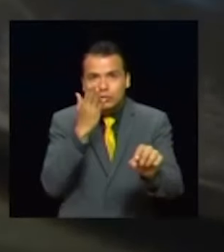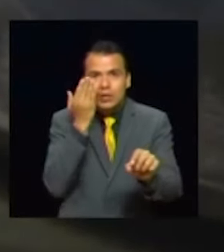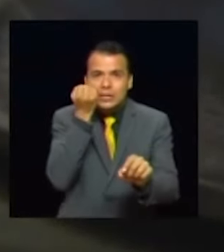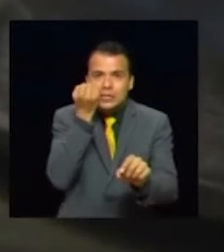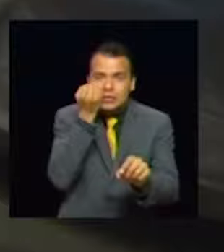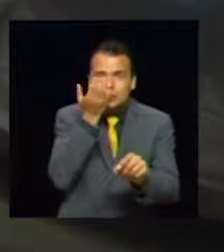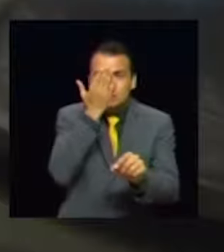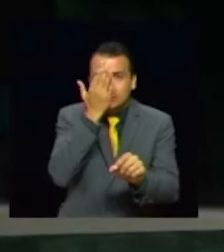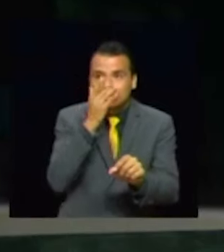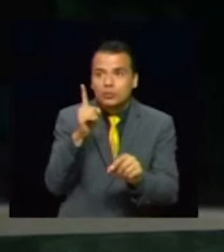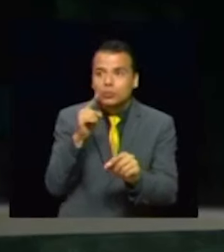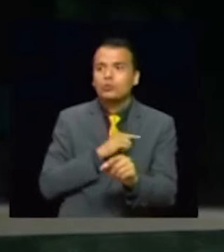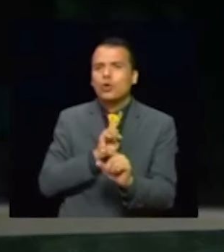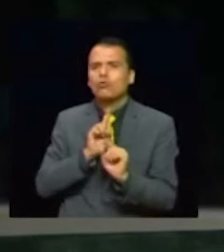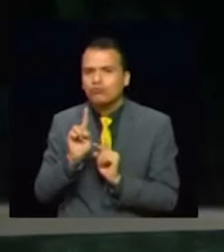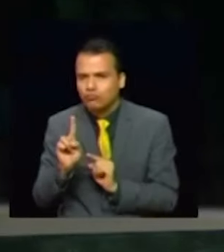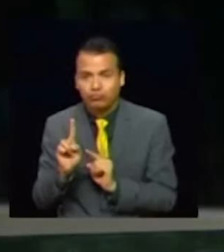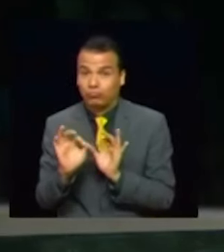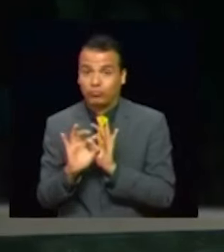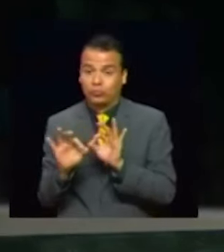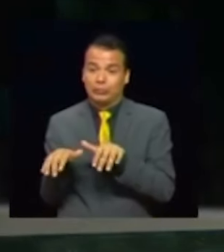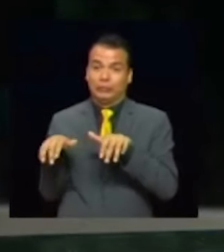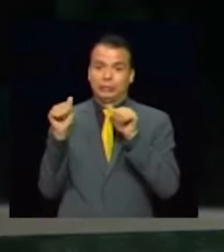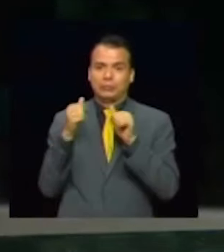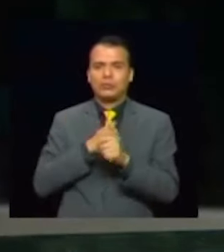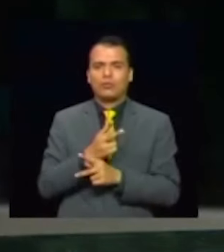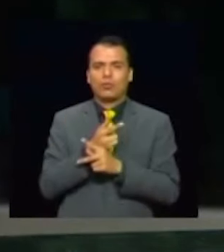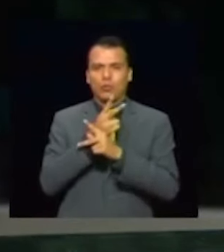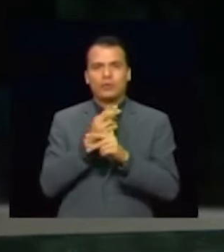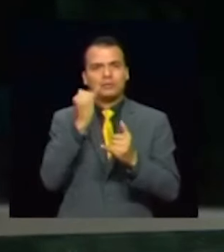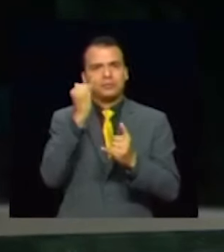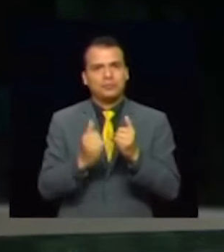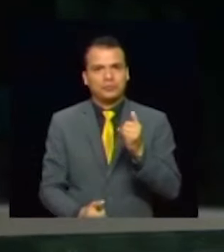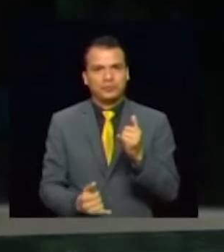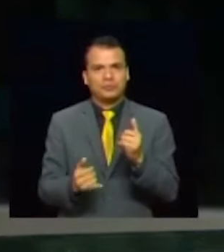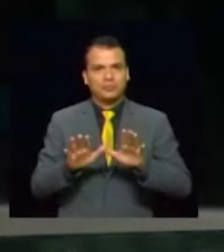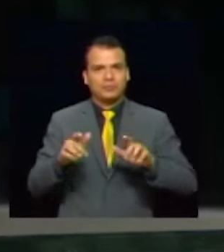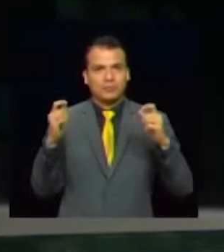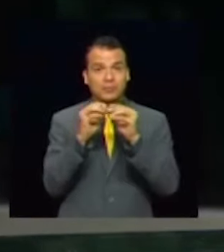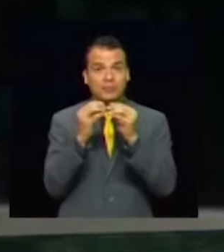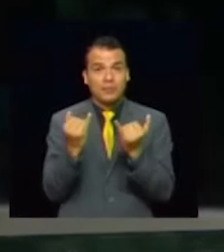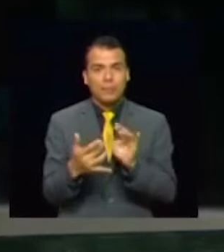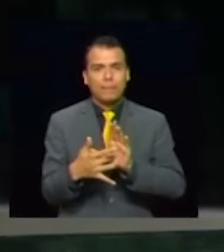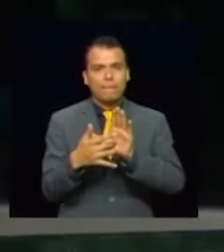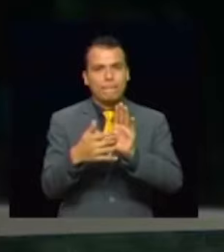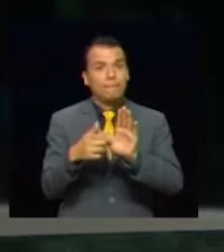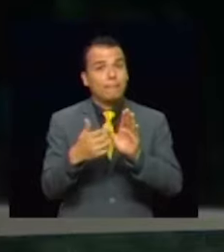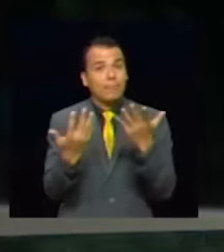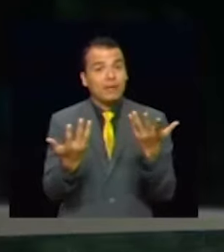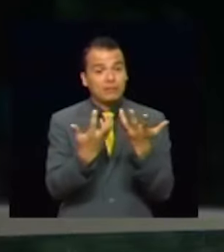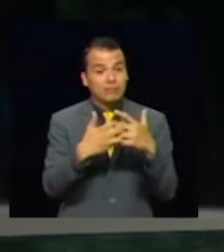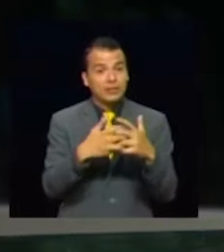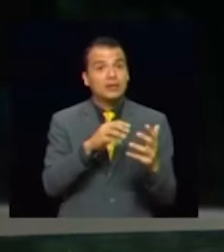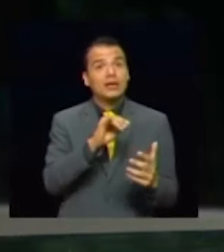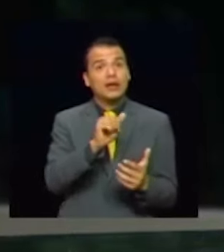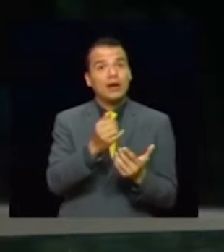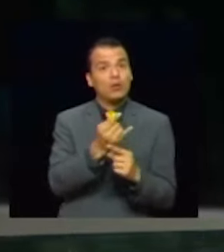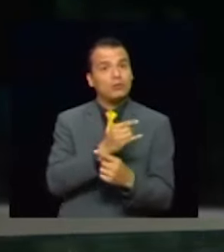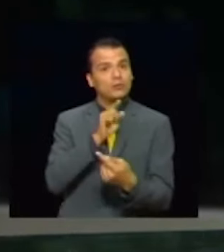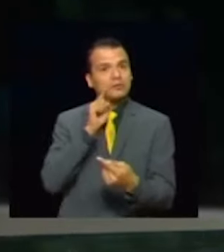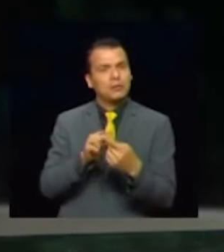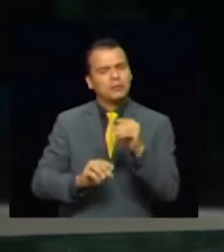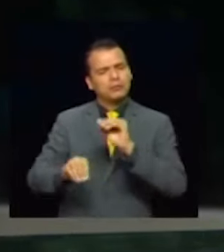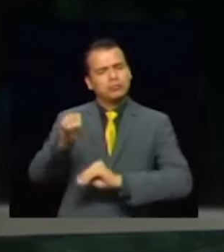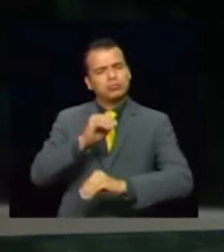riesgos adicionales. Al regresar, esperen buena esa Vallecaucano, una empresa que utiliza inteligencia artificial para